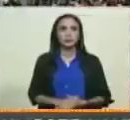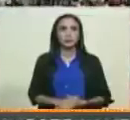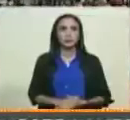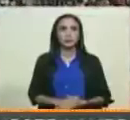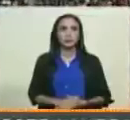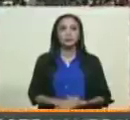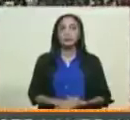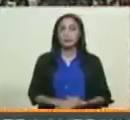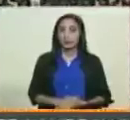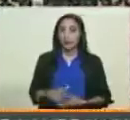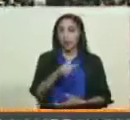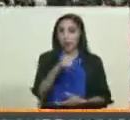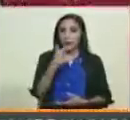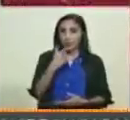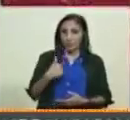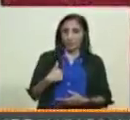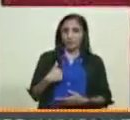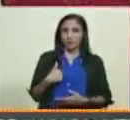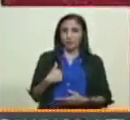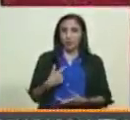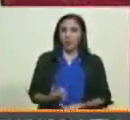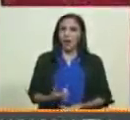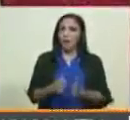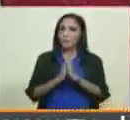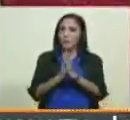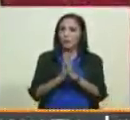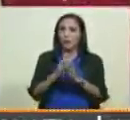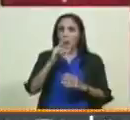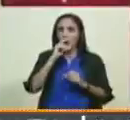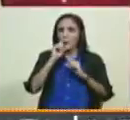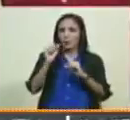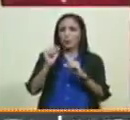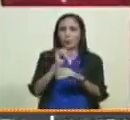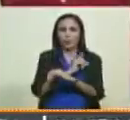Ellos me dicen, Maduro.